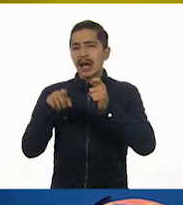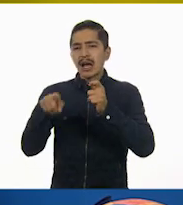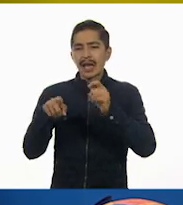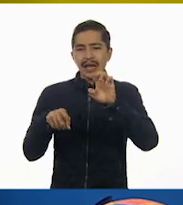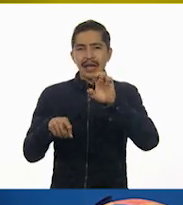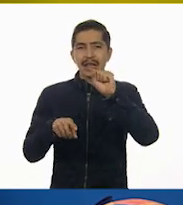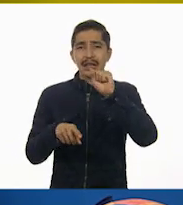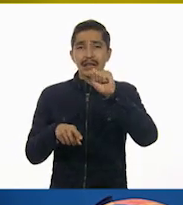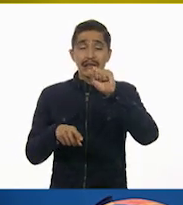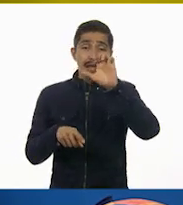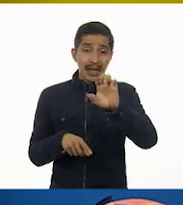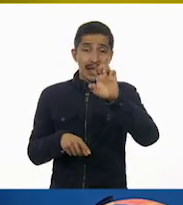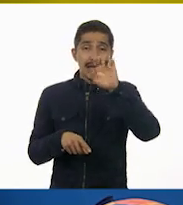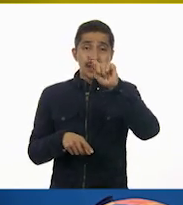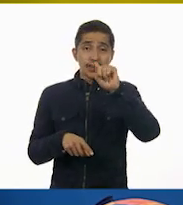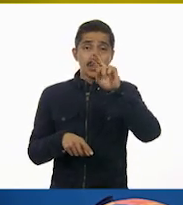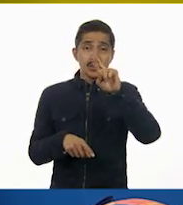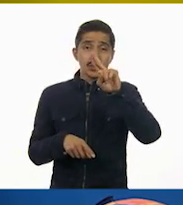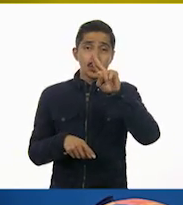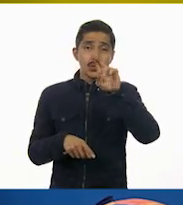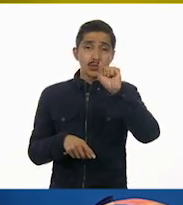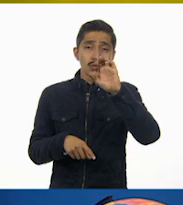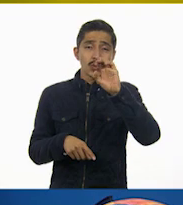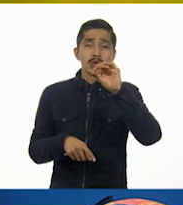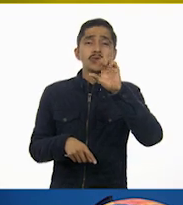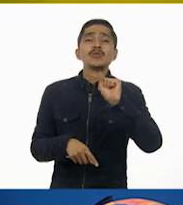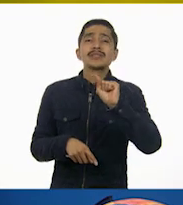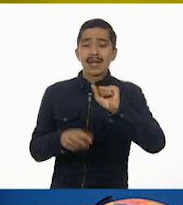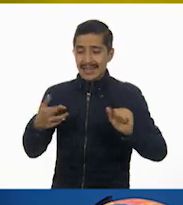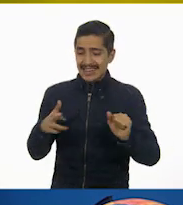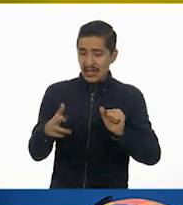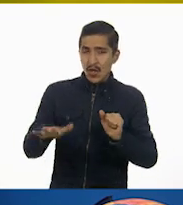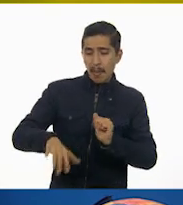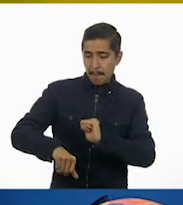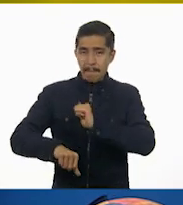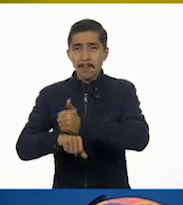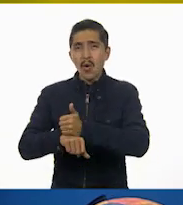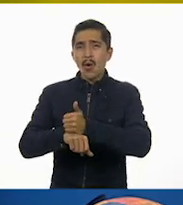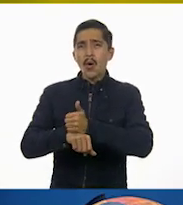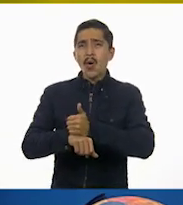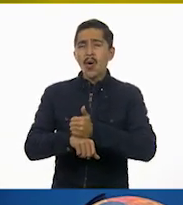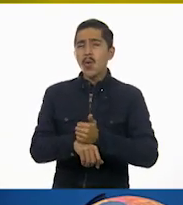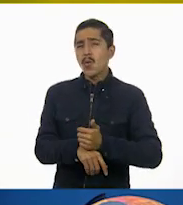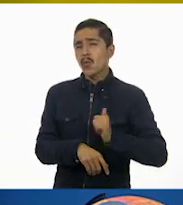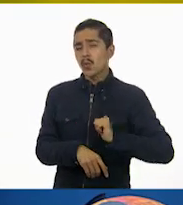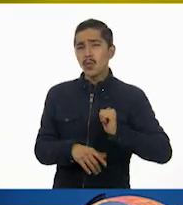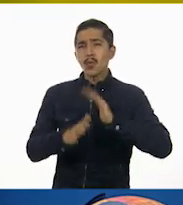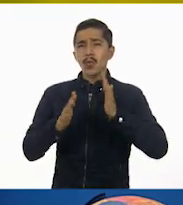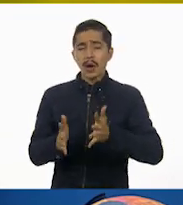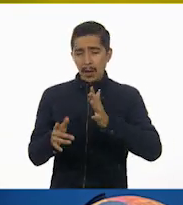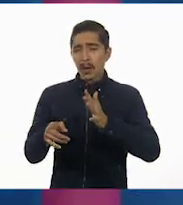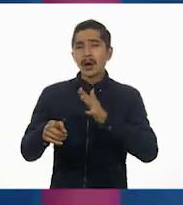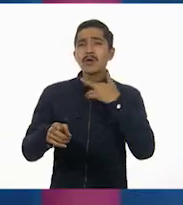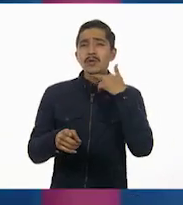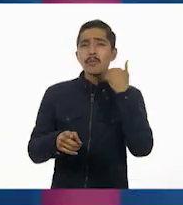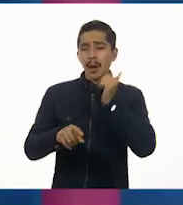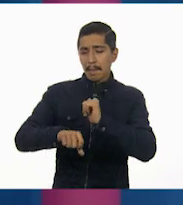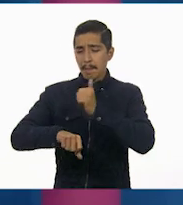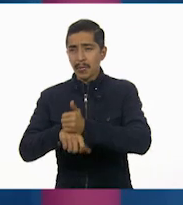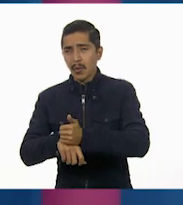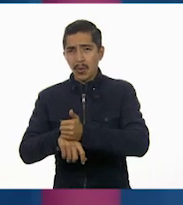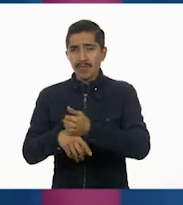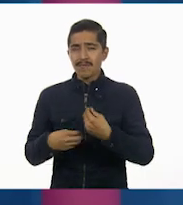etruscos. Ellos se asentaron cerca del río Tíber y fueron una gran civilización para la cultura romana.